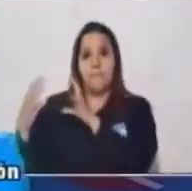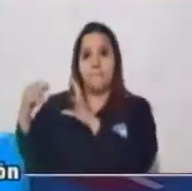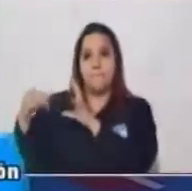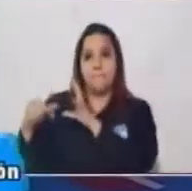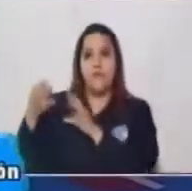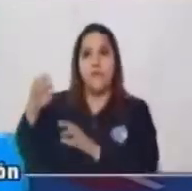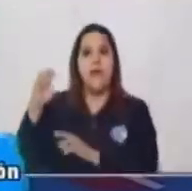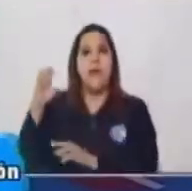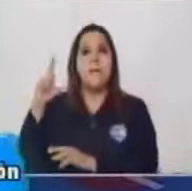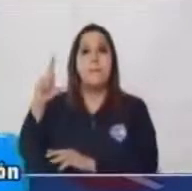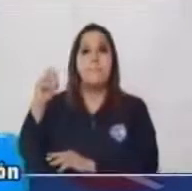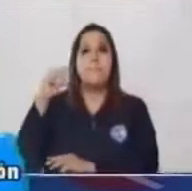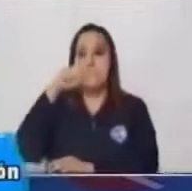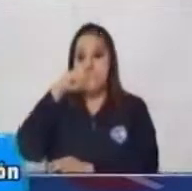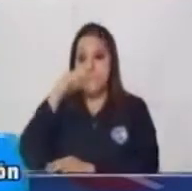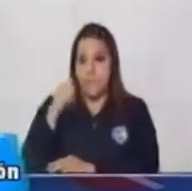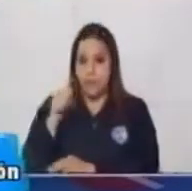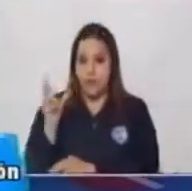palabra. Mira.